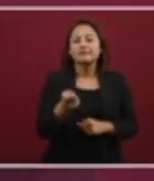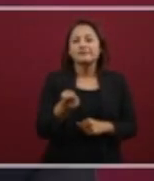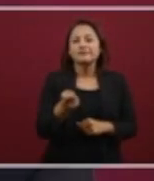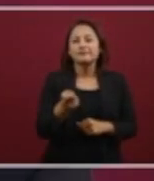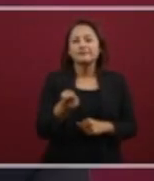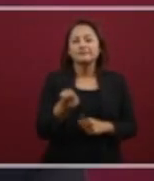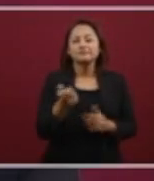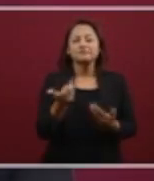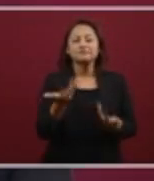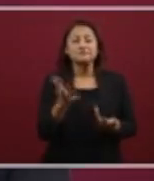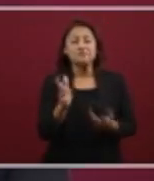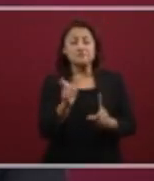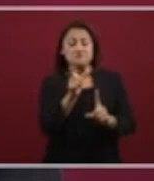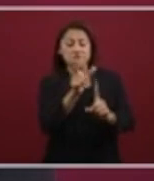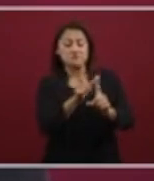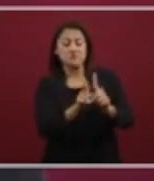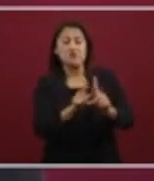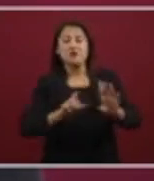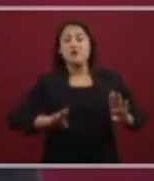junior,